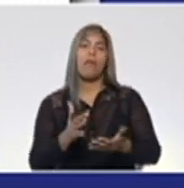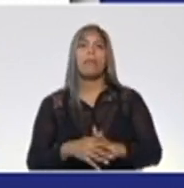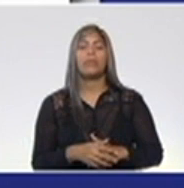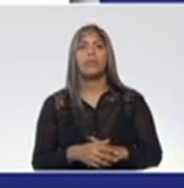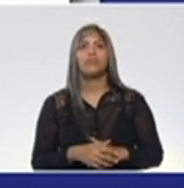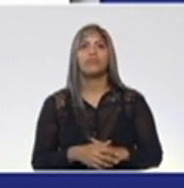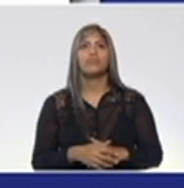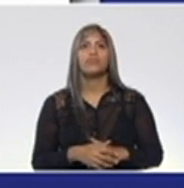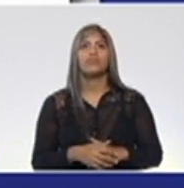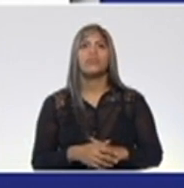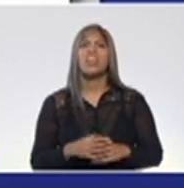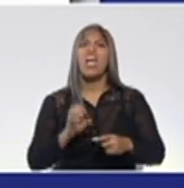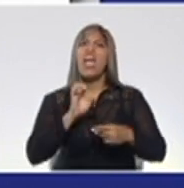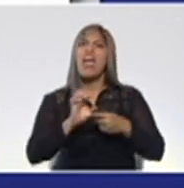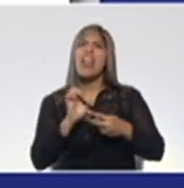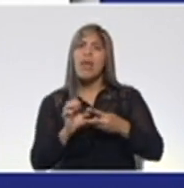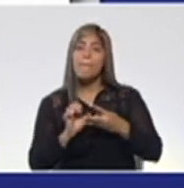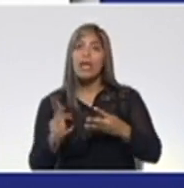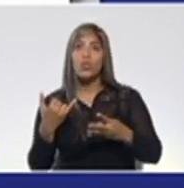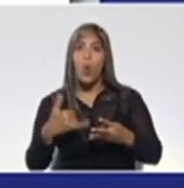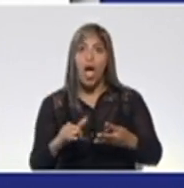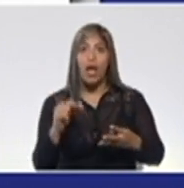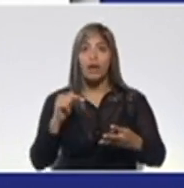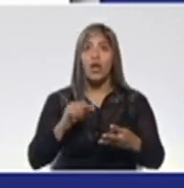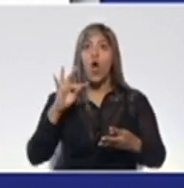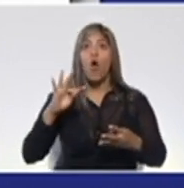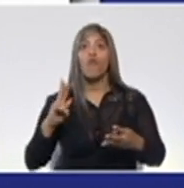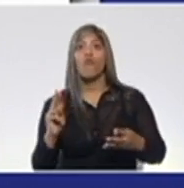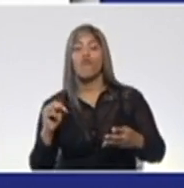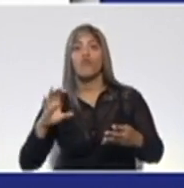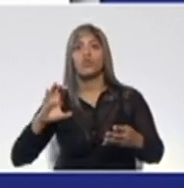¿Qué elementos forman parte de la función?